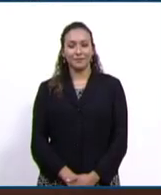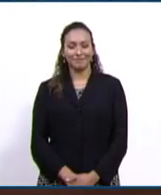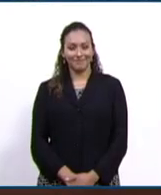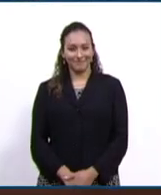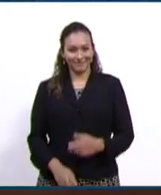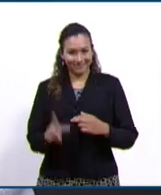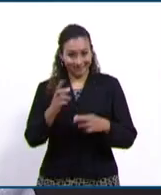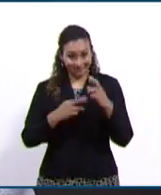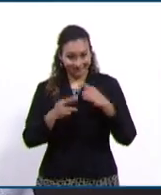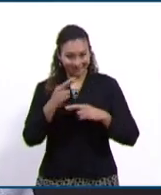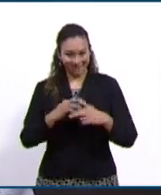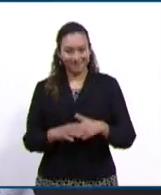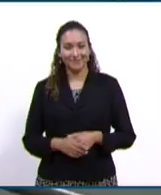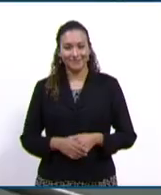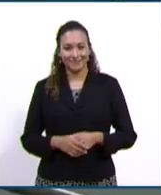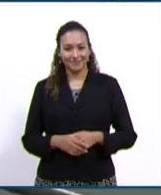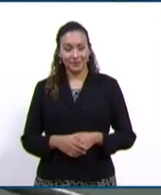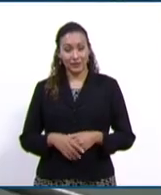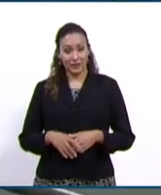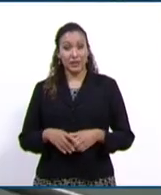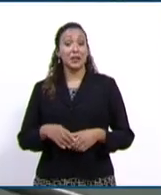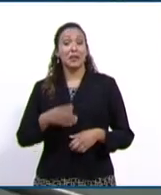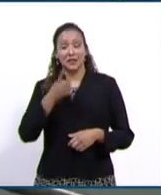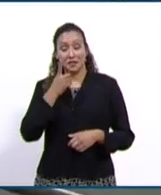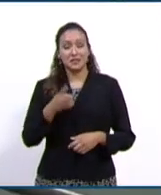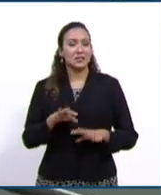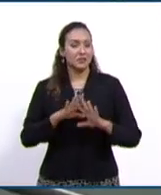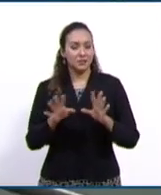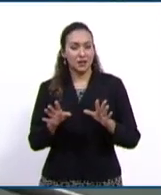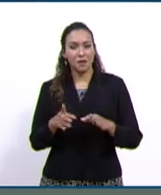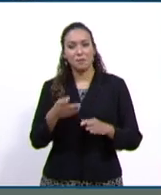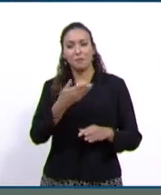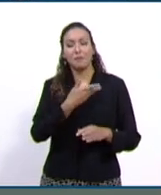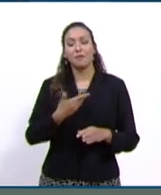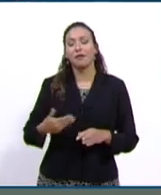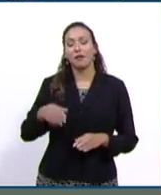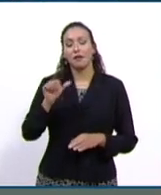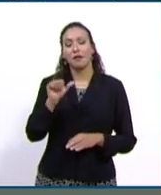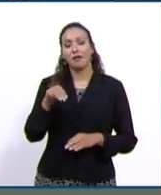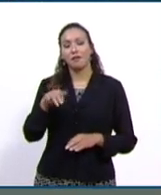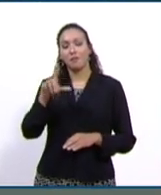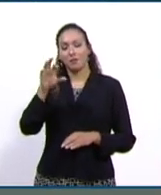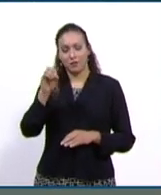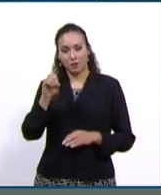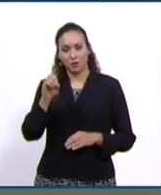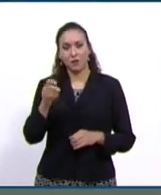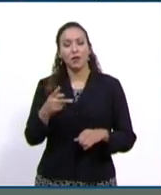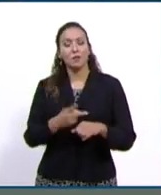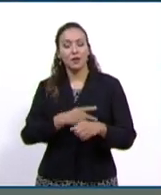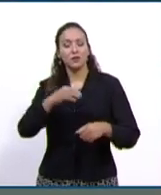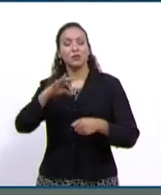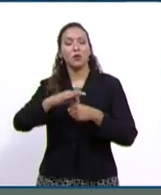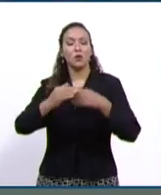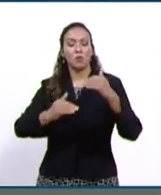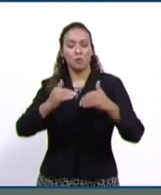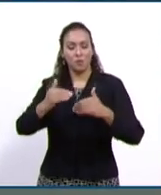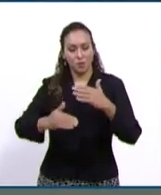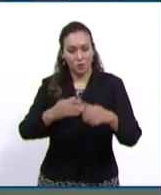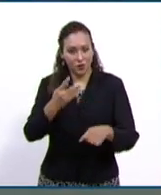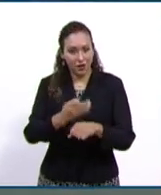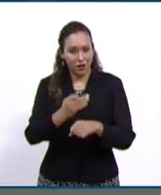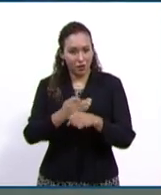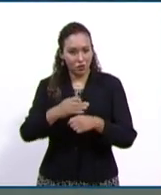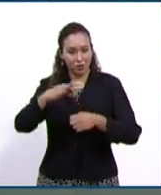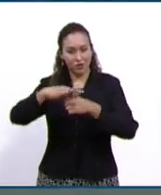Más adelante, confirman intervención ilegal del presidente de la República en el proceso electoral que se encuentra en